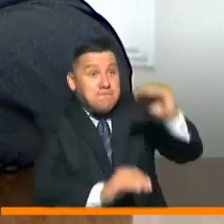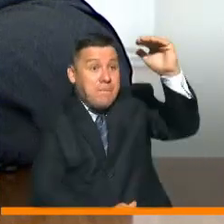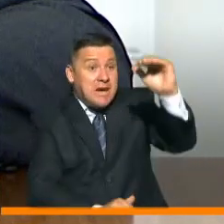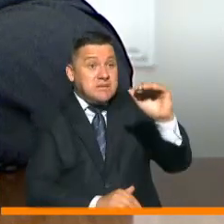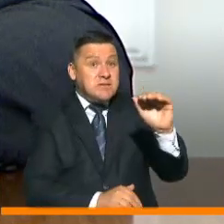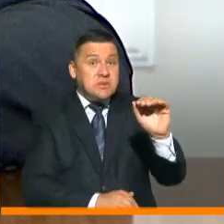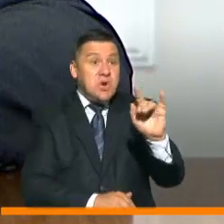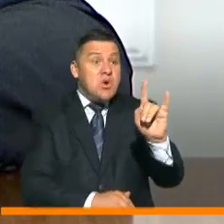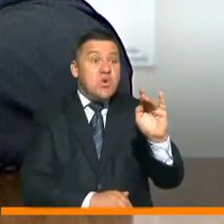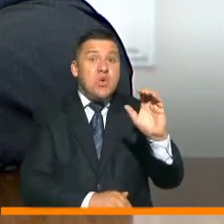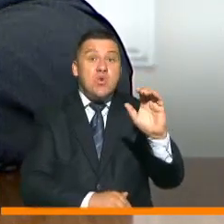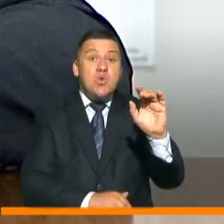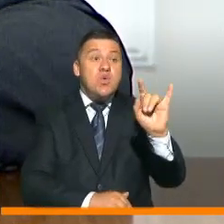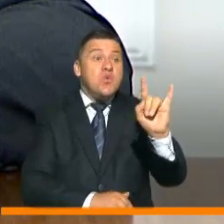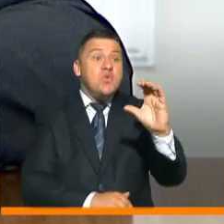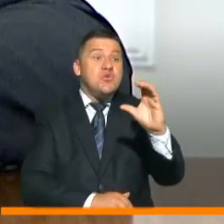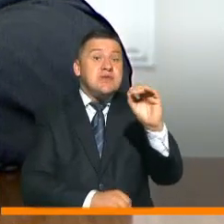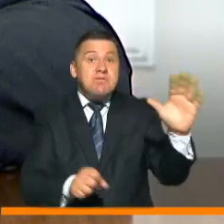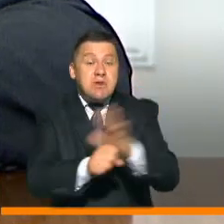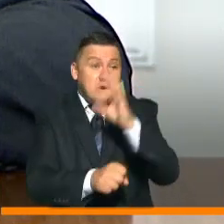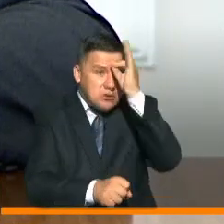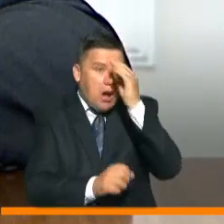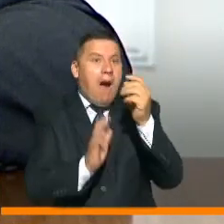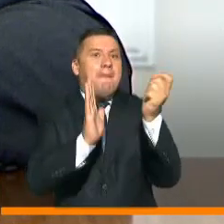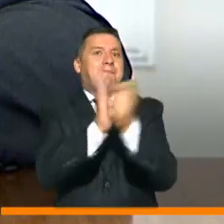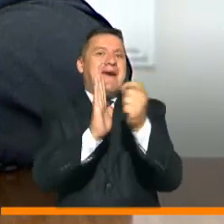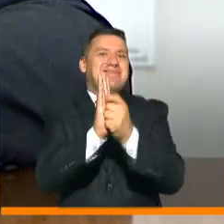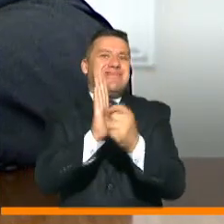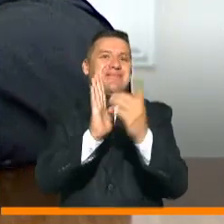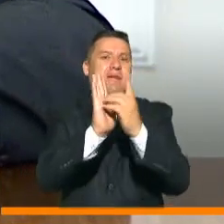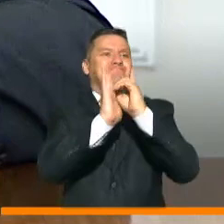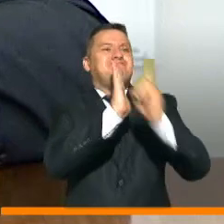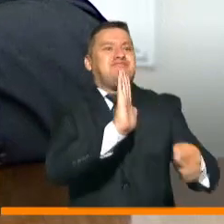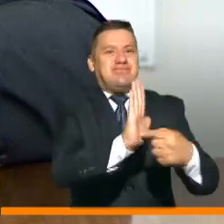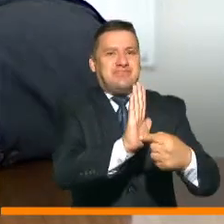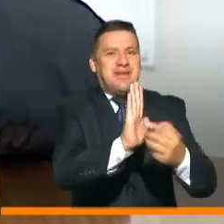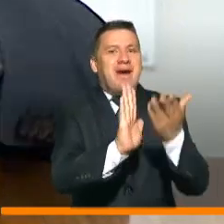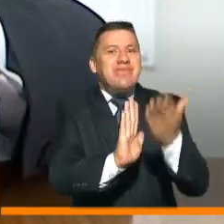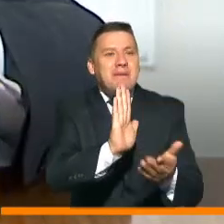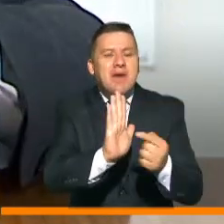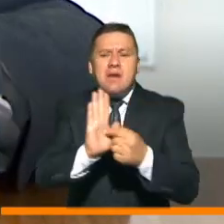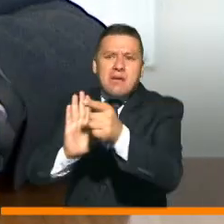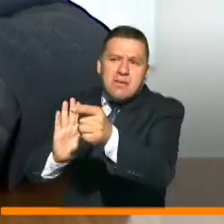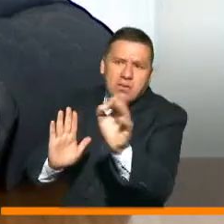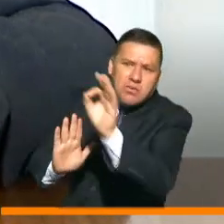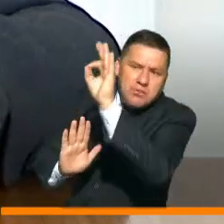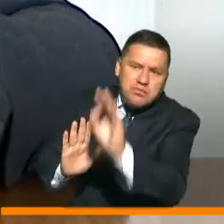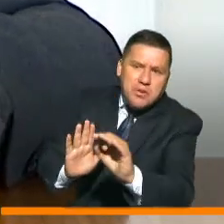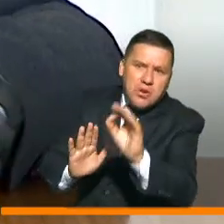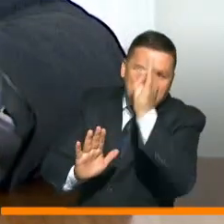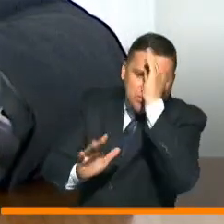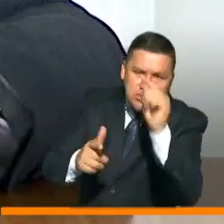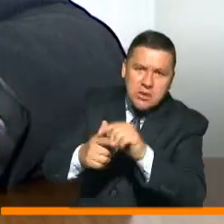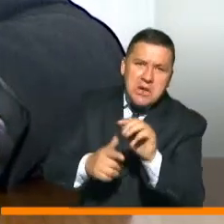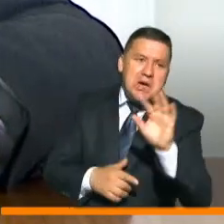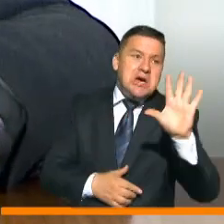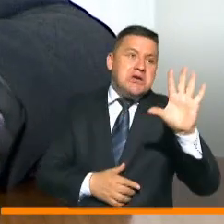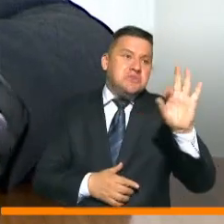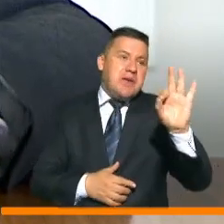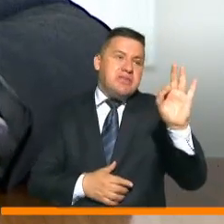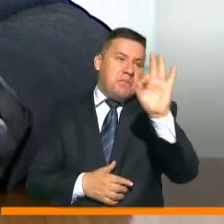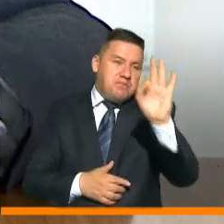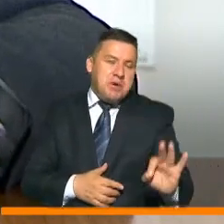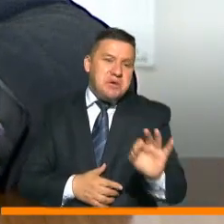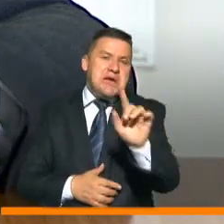esa ocupación de UCI se establecen unas medidas restrictivas en materia de orden público. Y como ya lo había mencionado, entre el 50